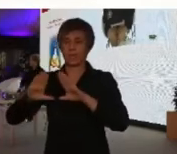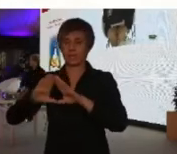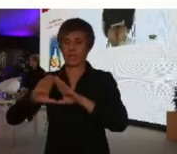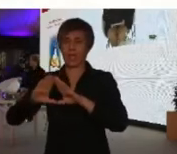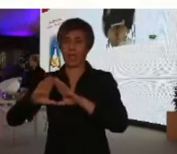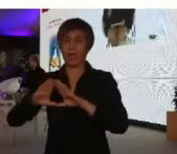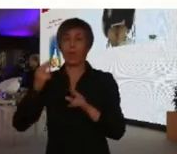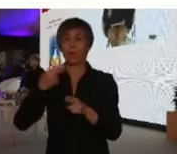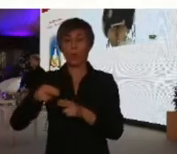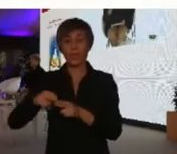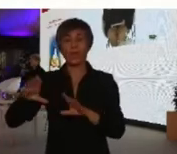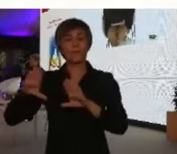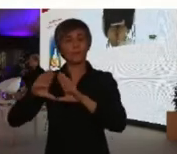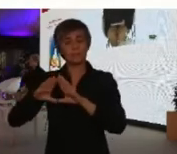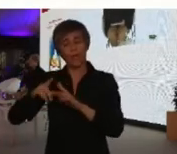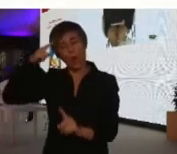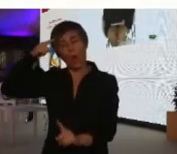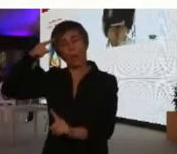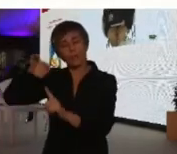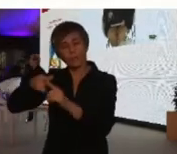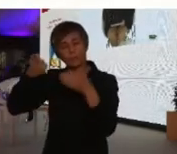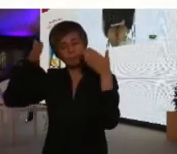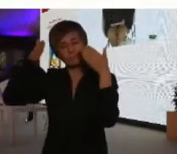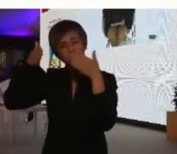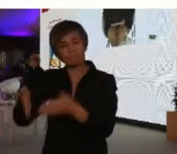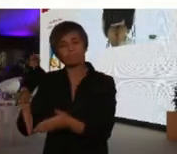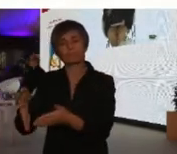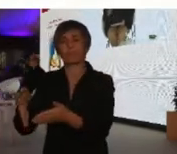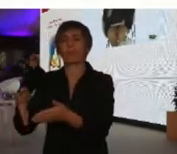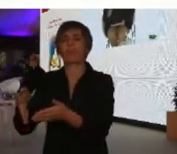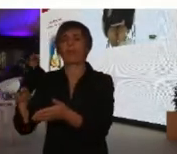están orientadas a desactivar